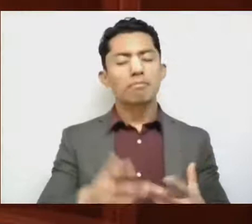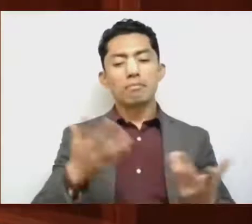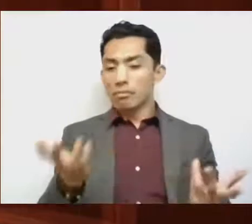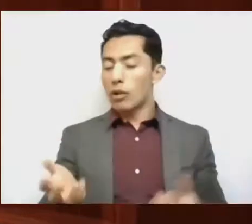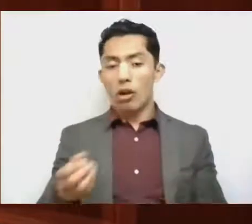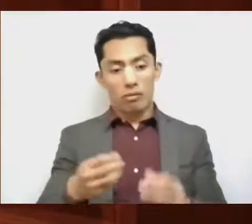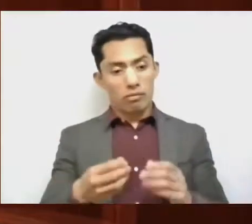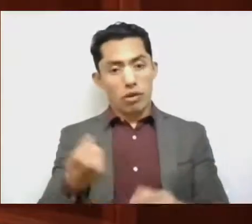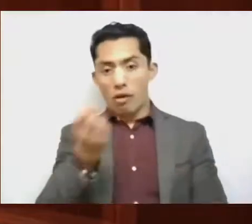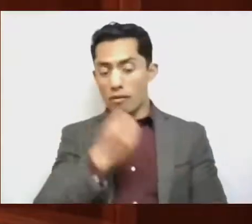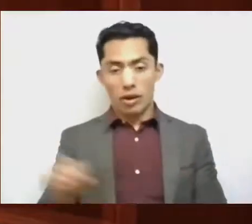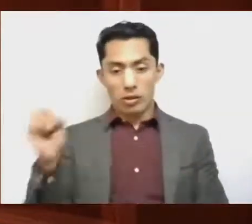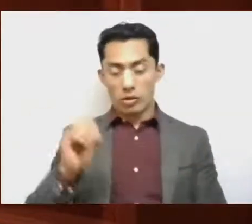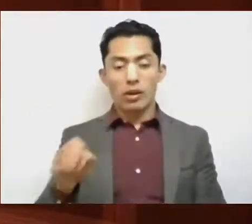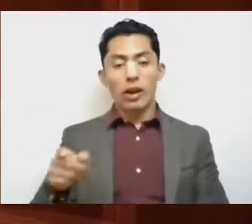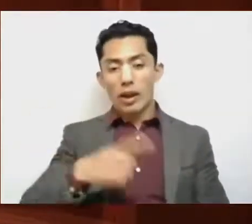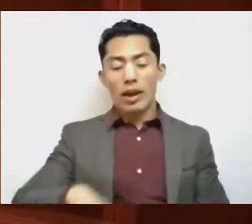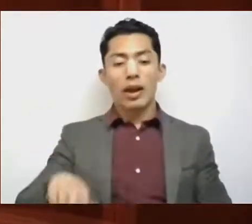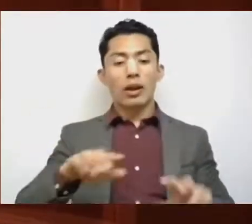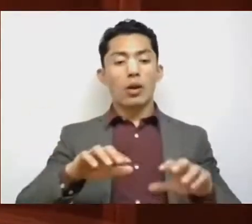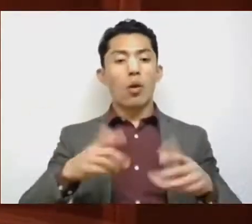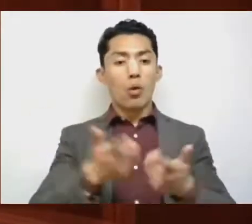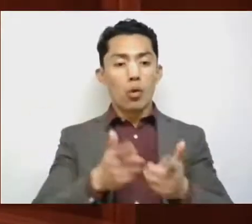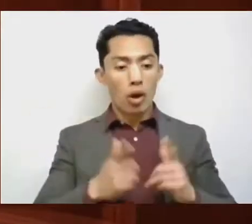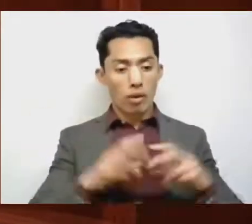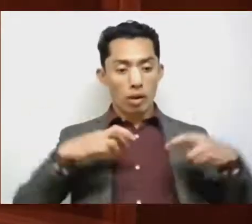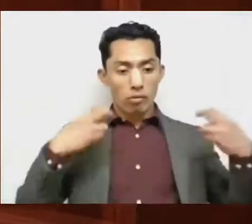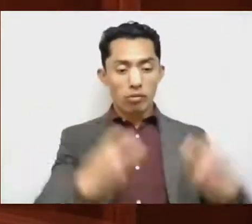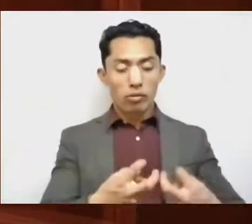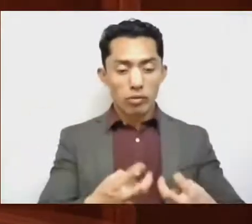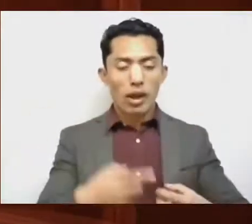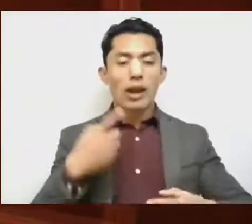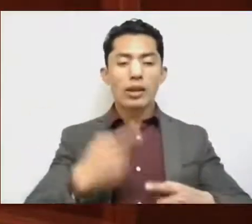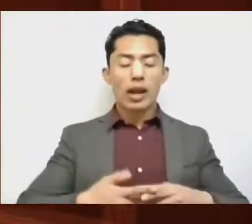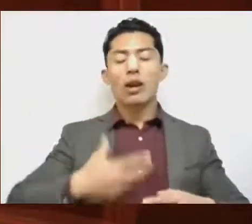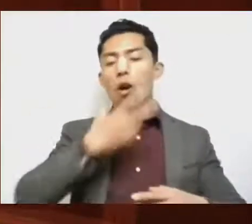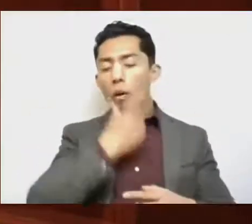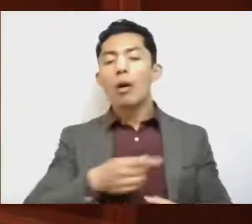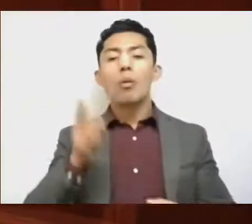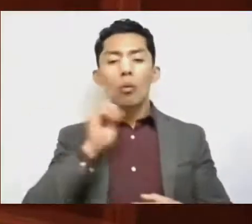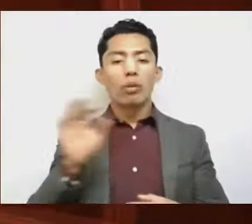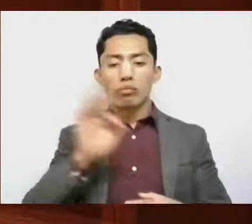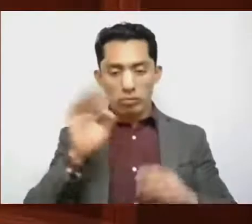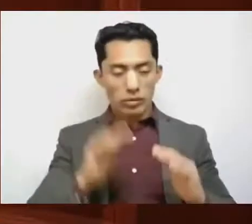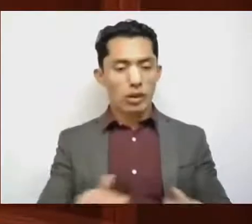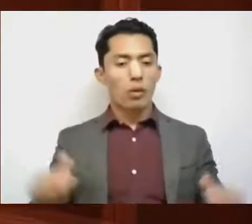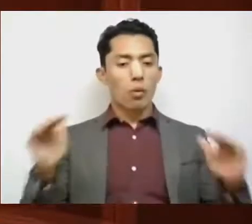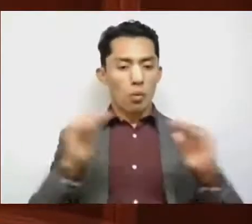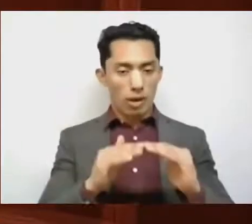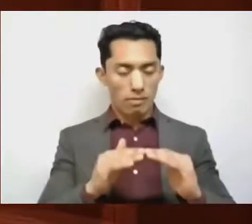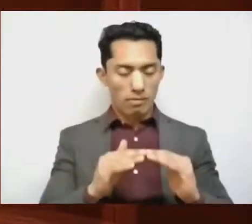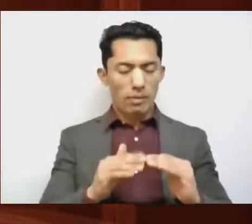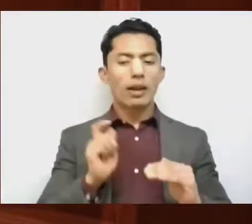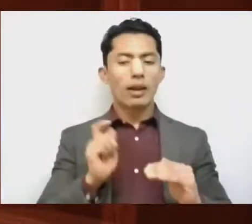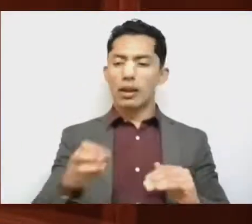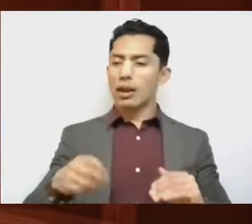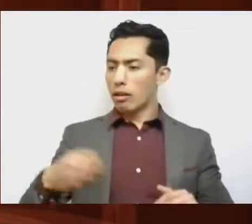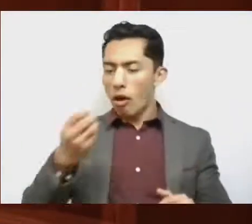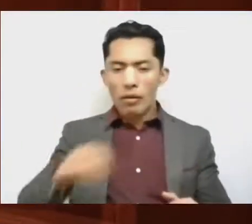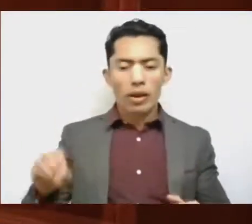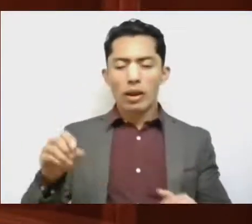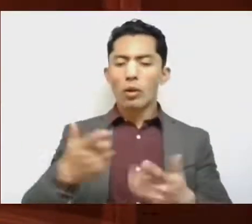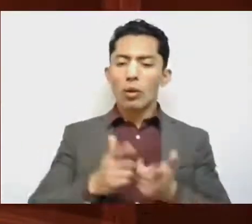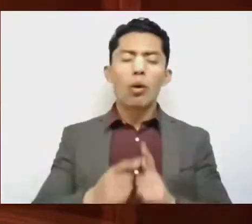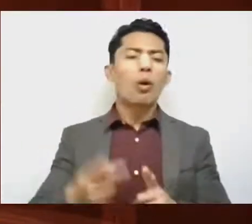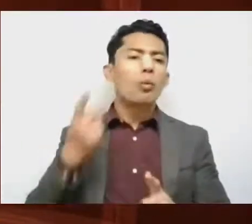de que todos los órganos colegiados se integren por el principio de paridad de género, lo cual también obliga a los partidos políticos